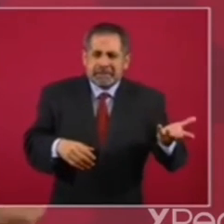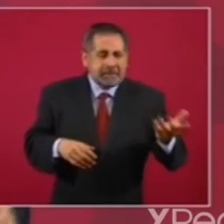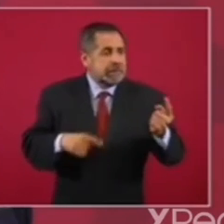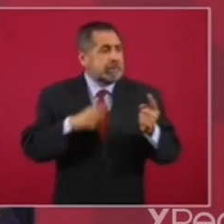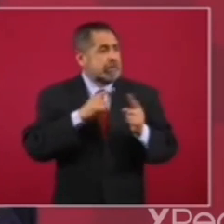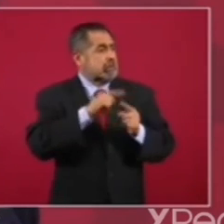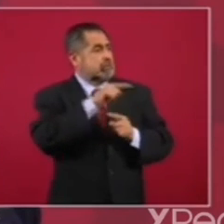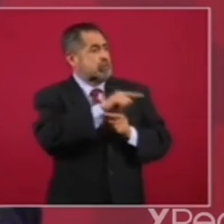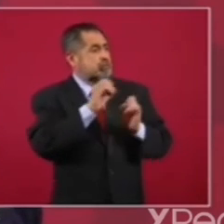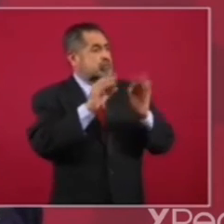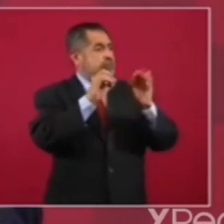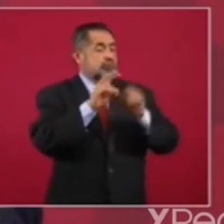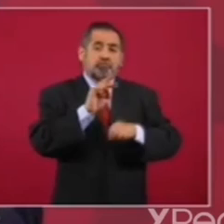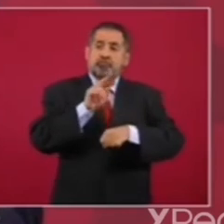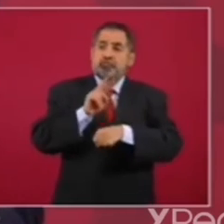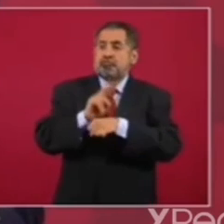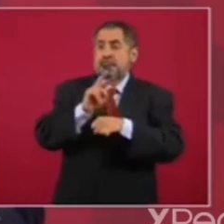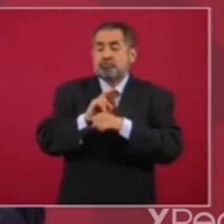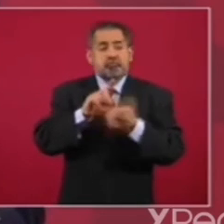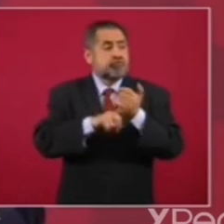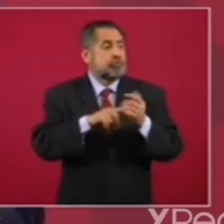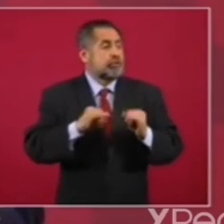todos estos organismos?